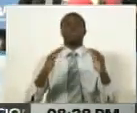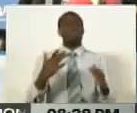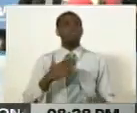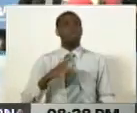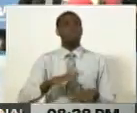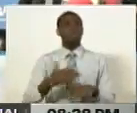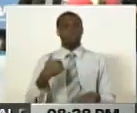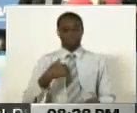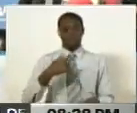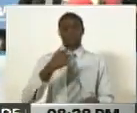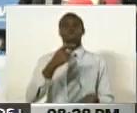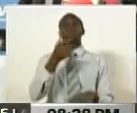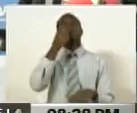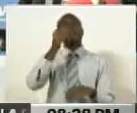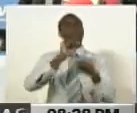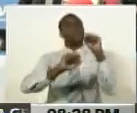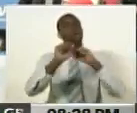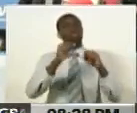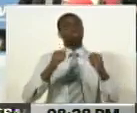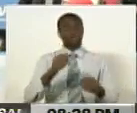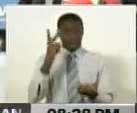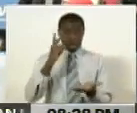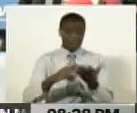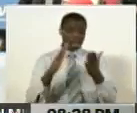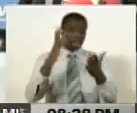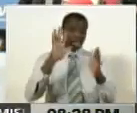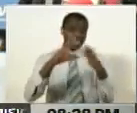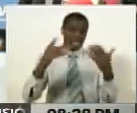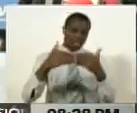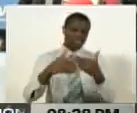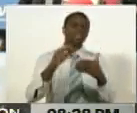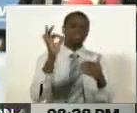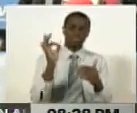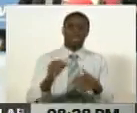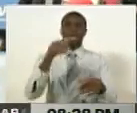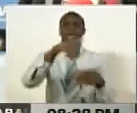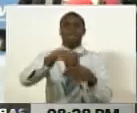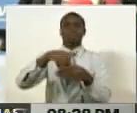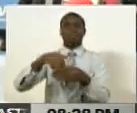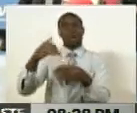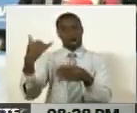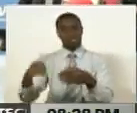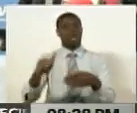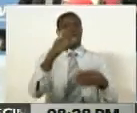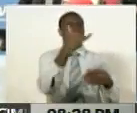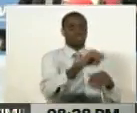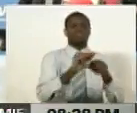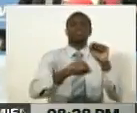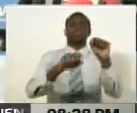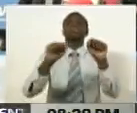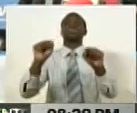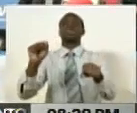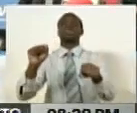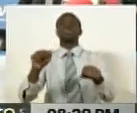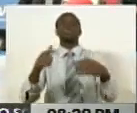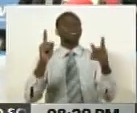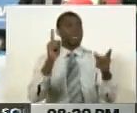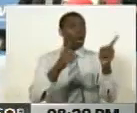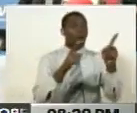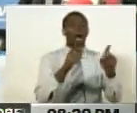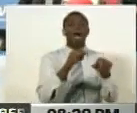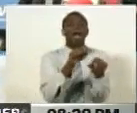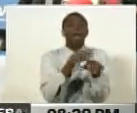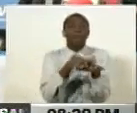convencido que este año 2017 será un año electoral, un año donde se renovarán a nivel